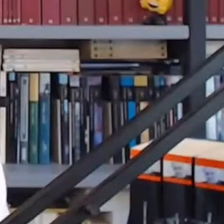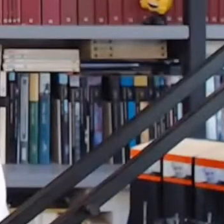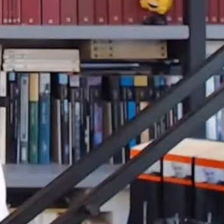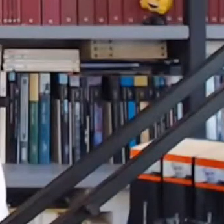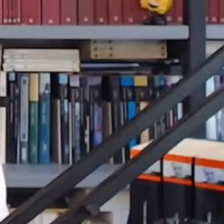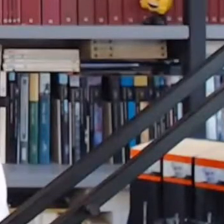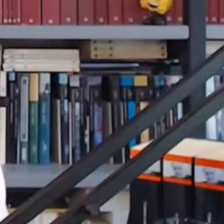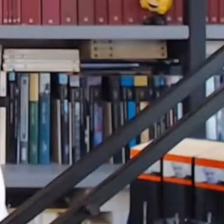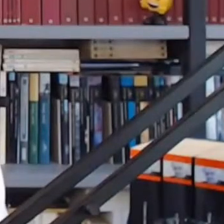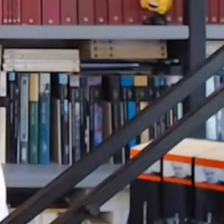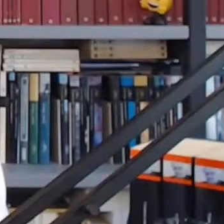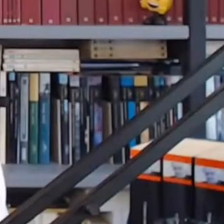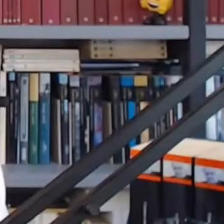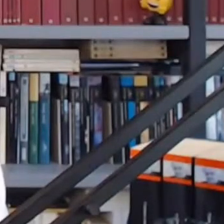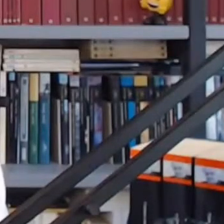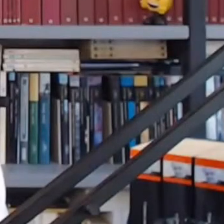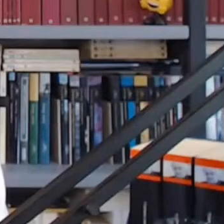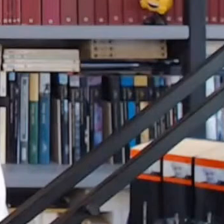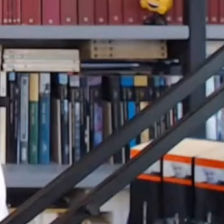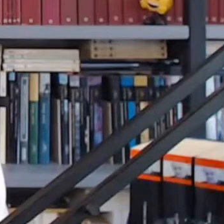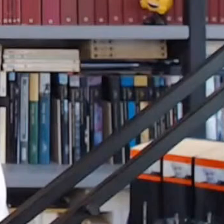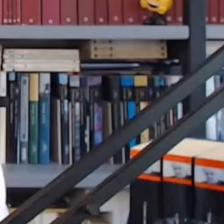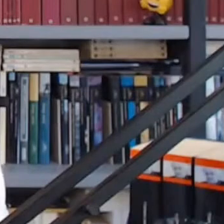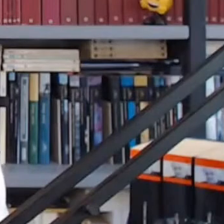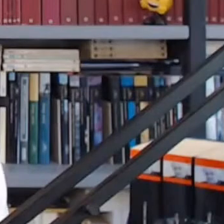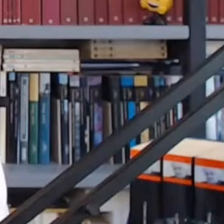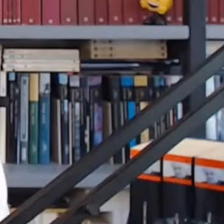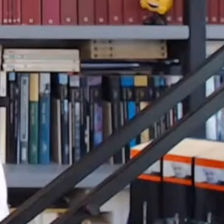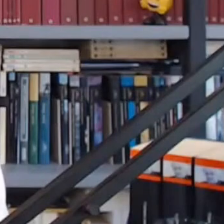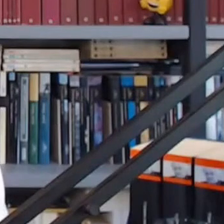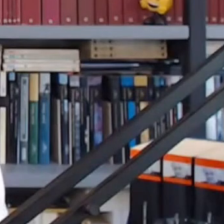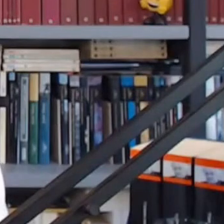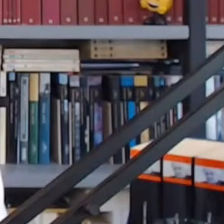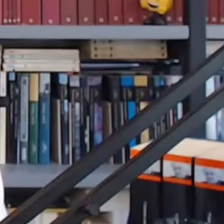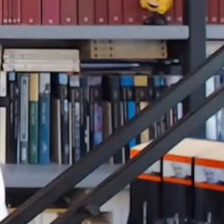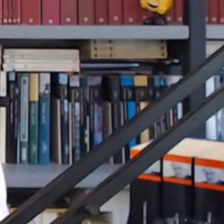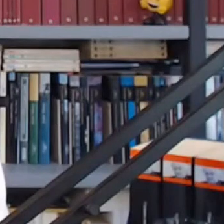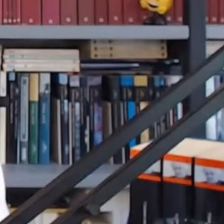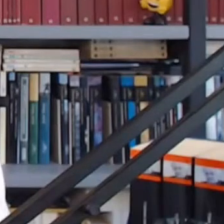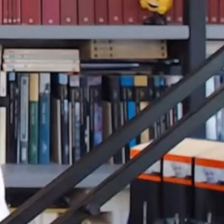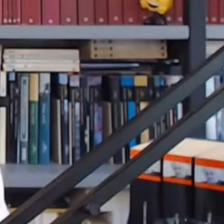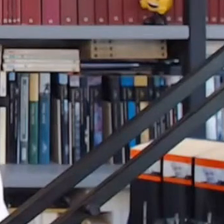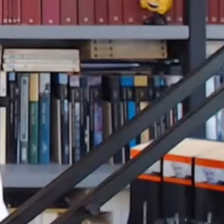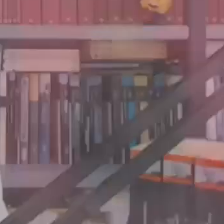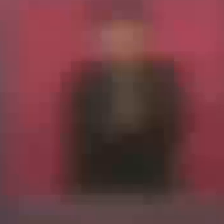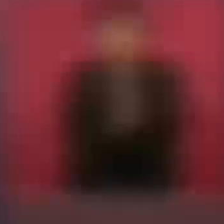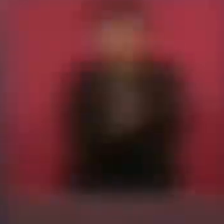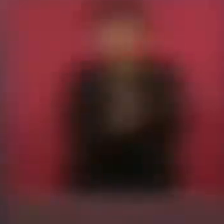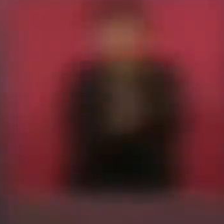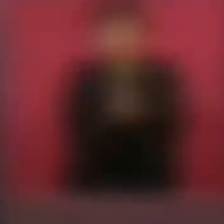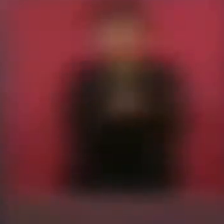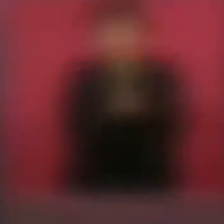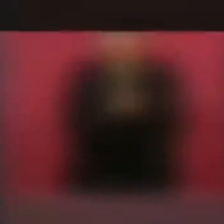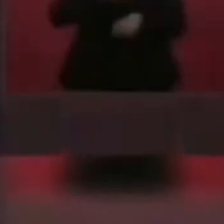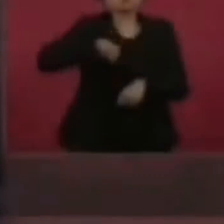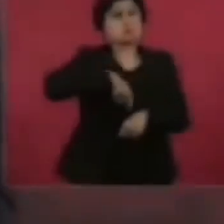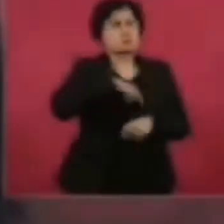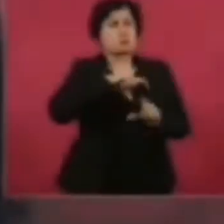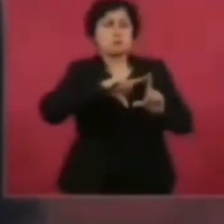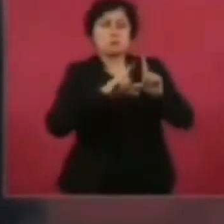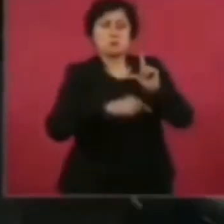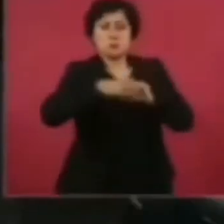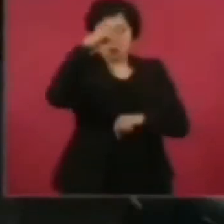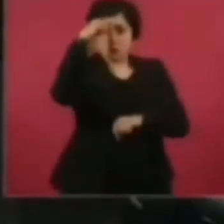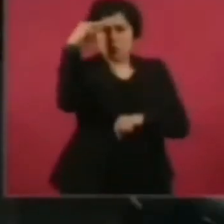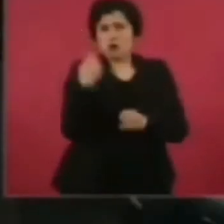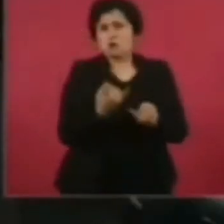video para que vea usted que hasta el caldo de pollo estaba subrogado. A ver si lo tiene, mi querido don David. Pero